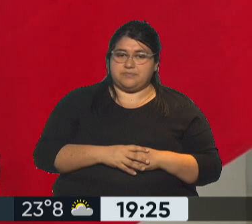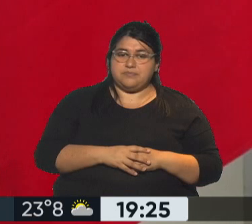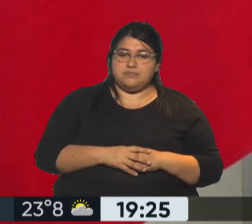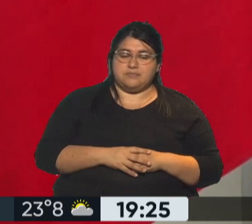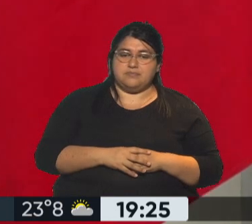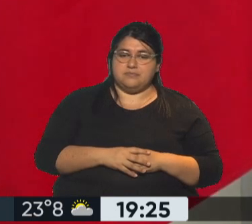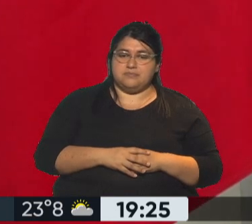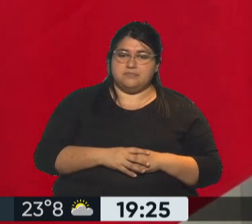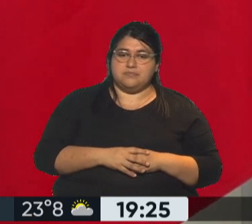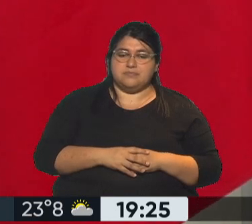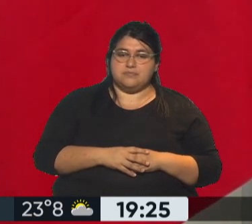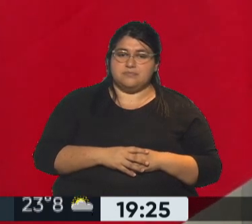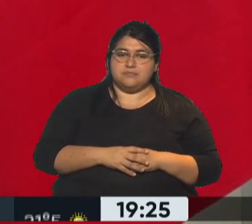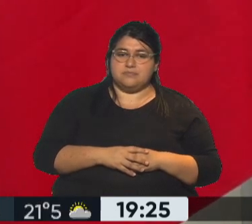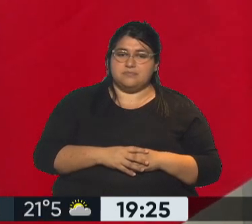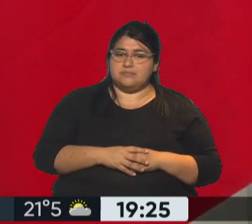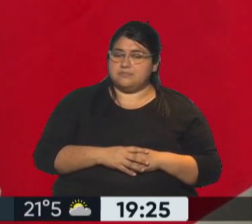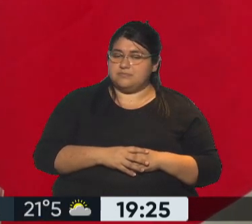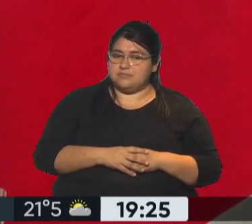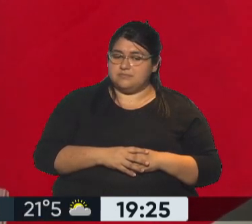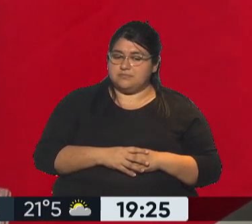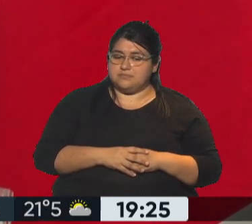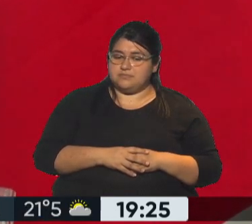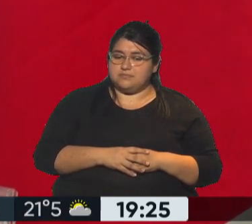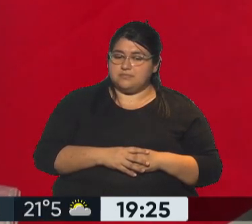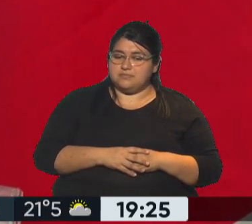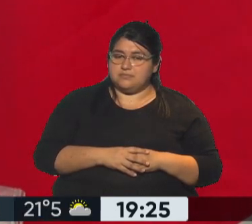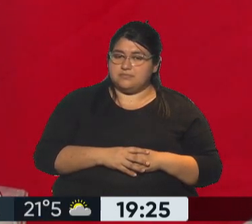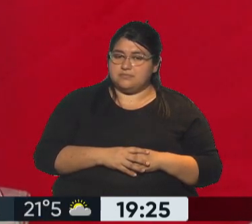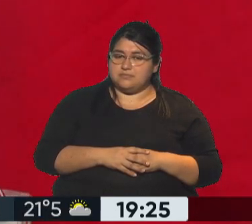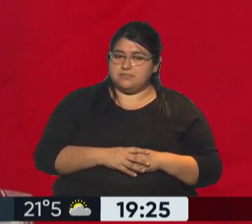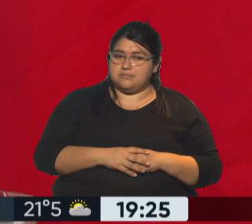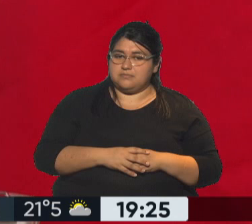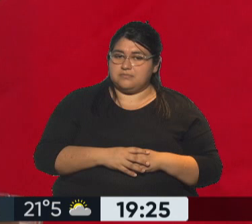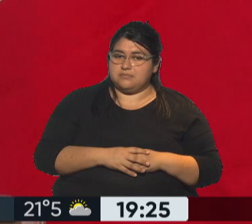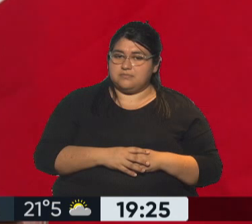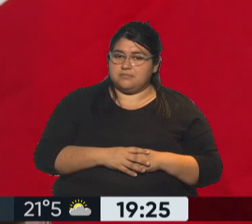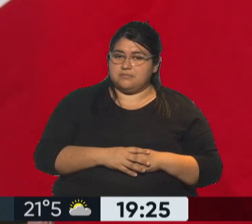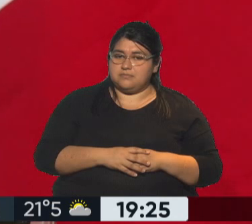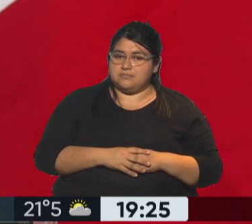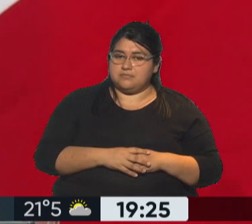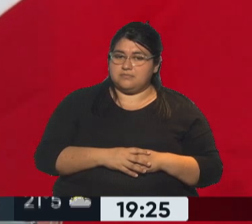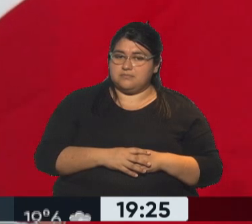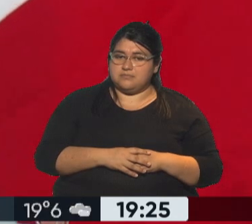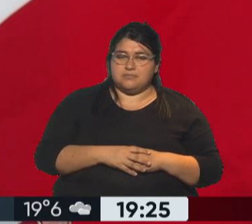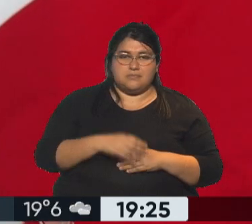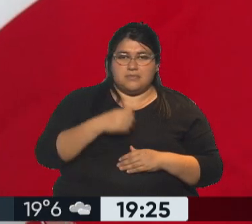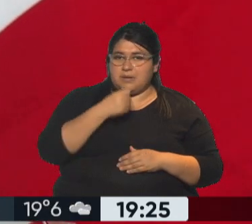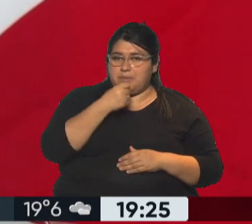Román, te tengo visto. Ayer en la reunión que ustedes mantuvieron con los negociadores de